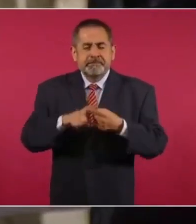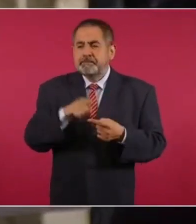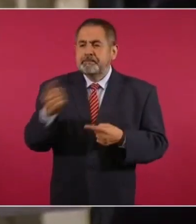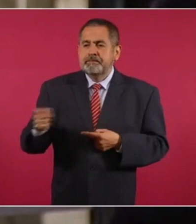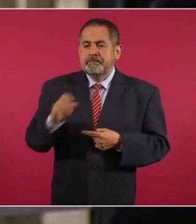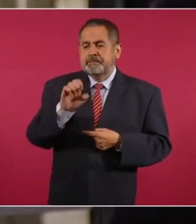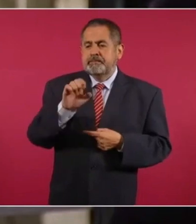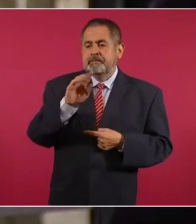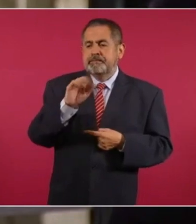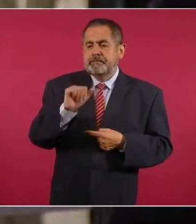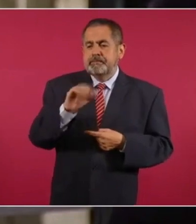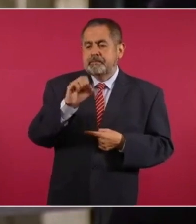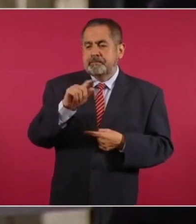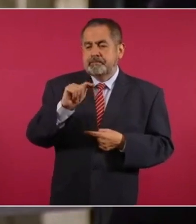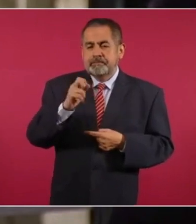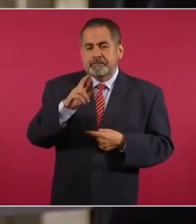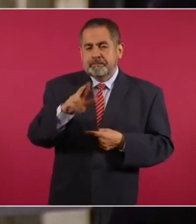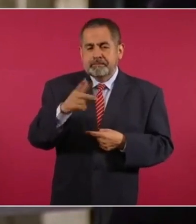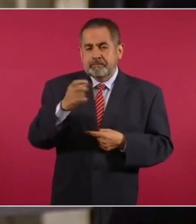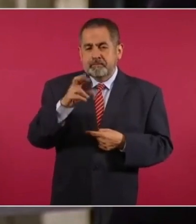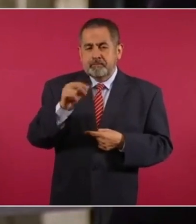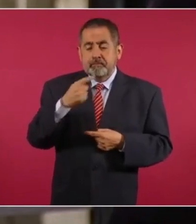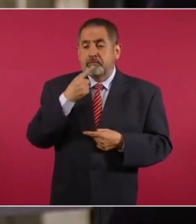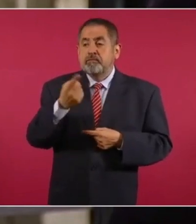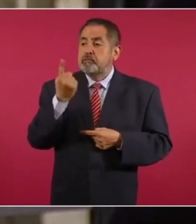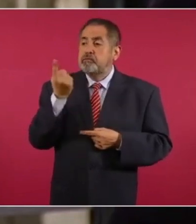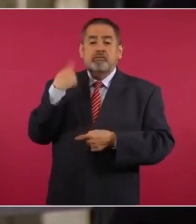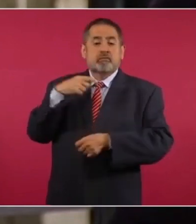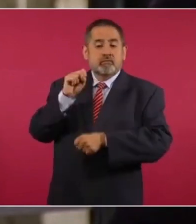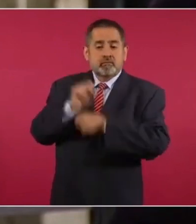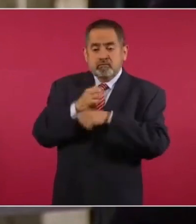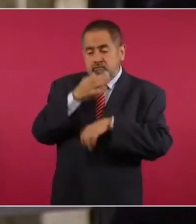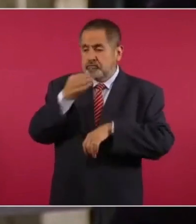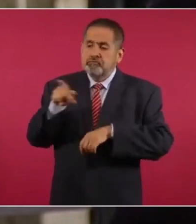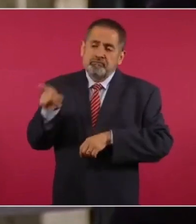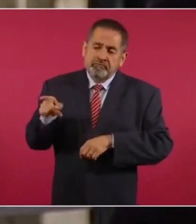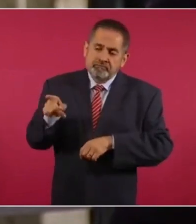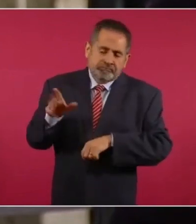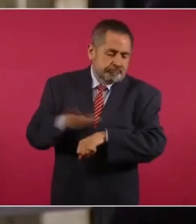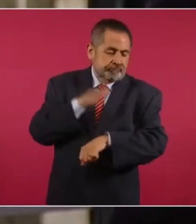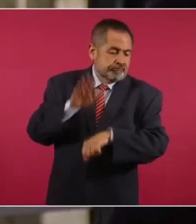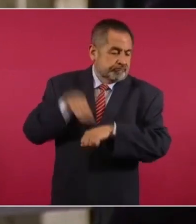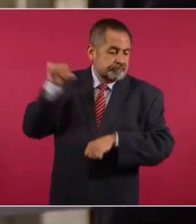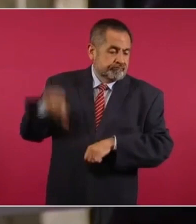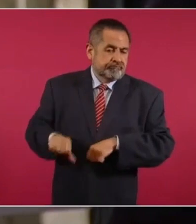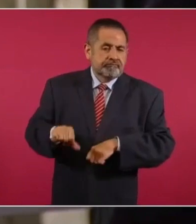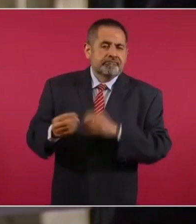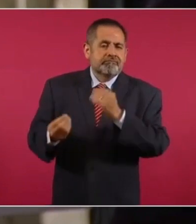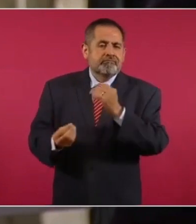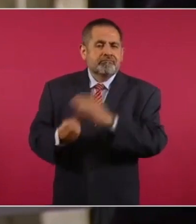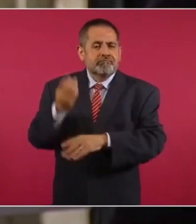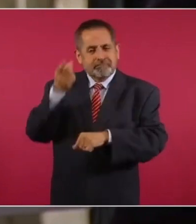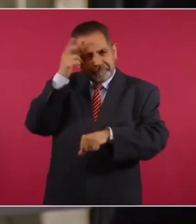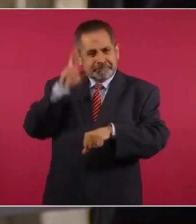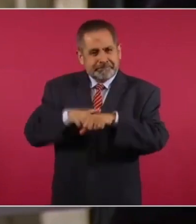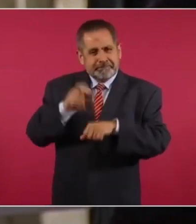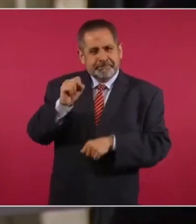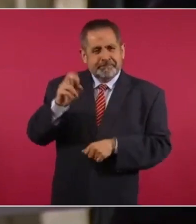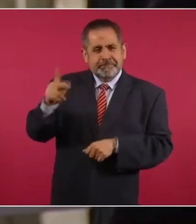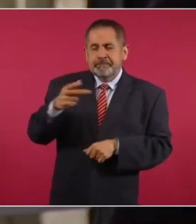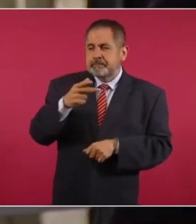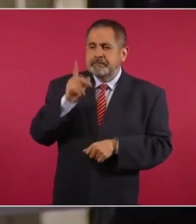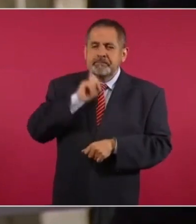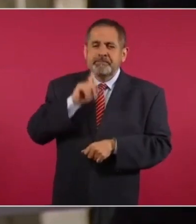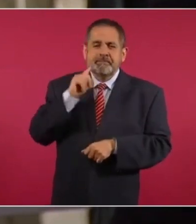Ester Gordillo le da la semana antepasada una calificación reprobatoria a la nueva titular de la SEP, a